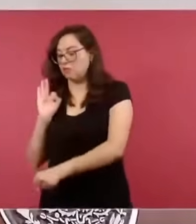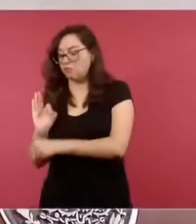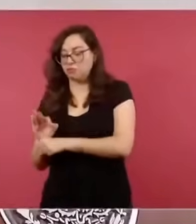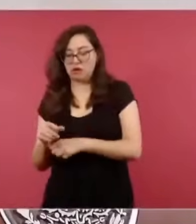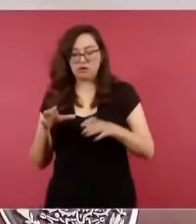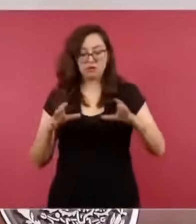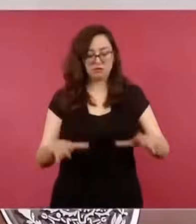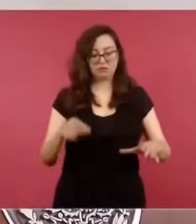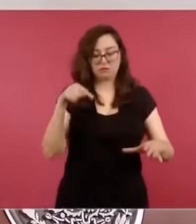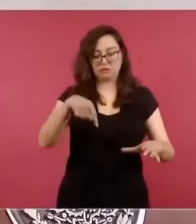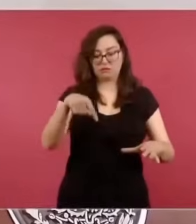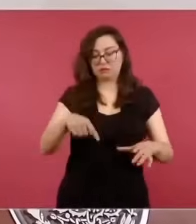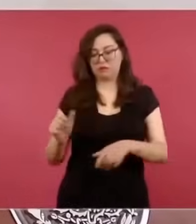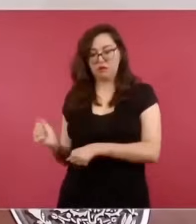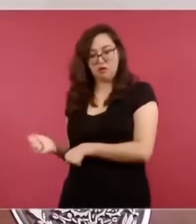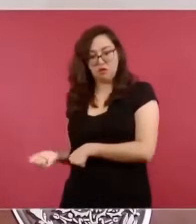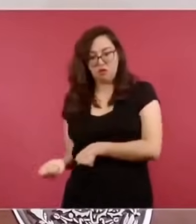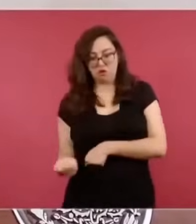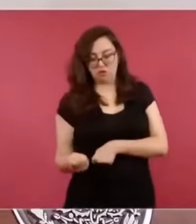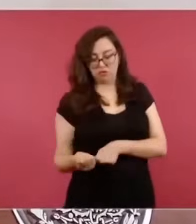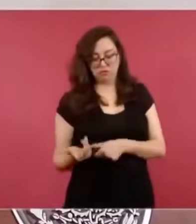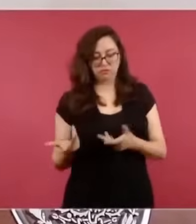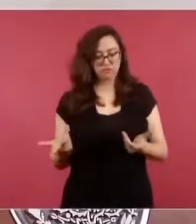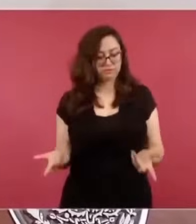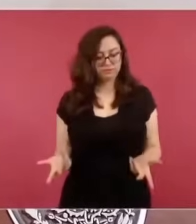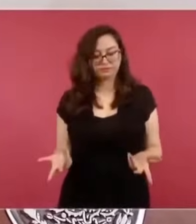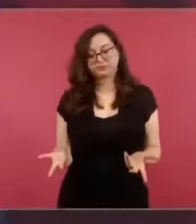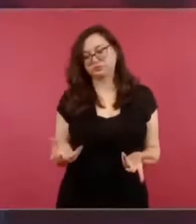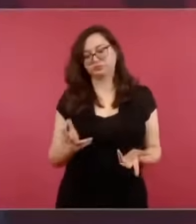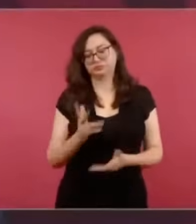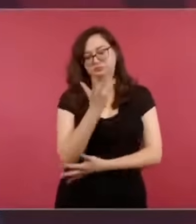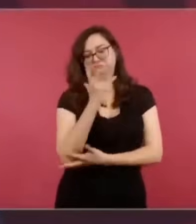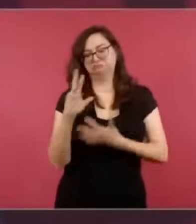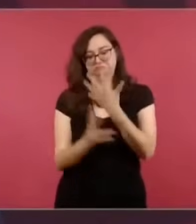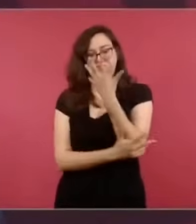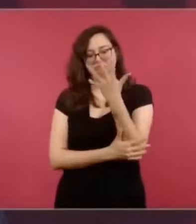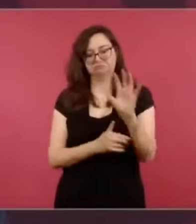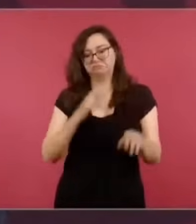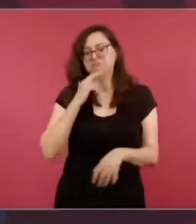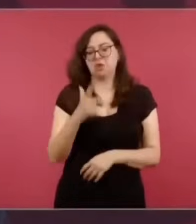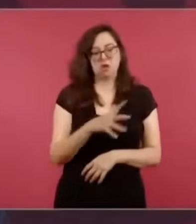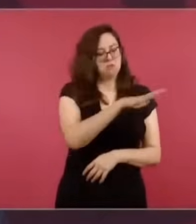con árboles para el disfrute de la gente,